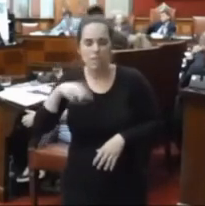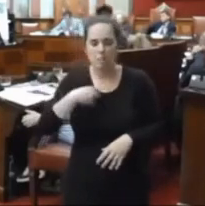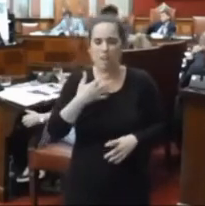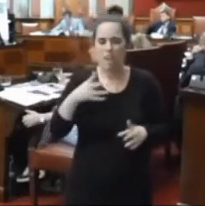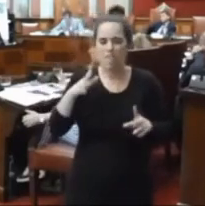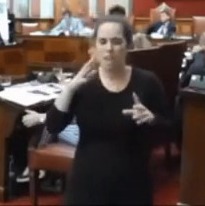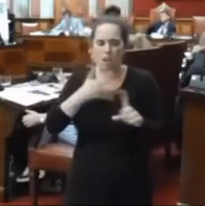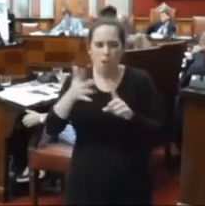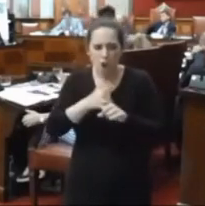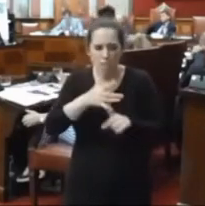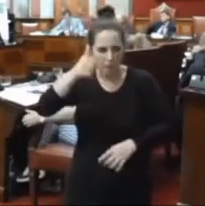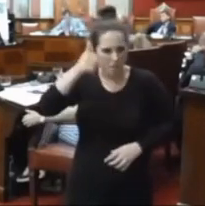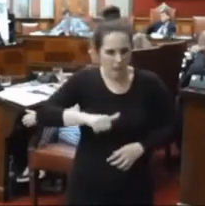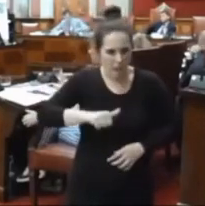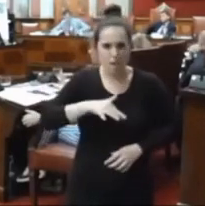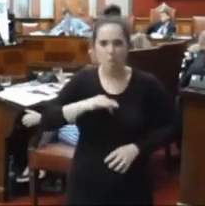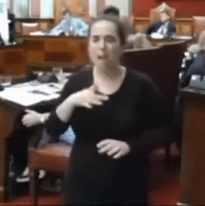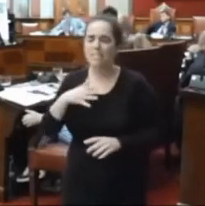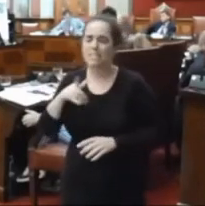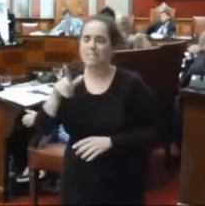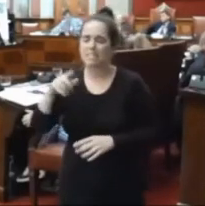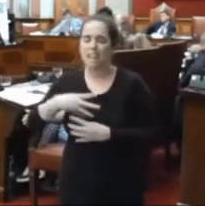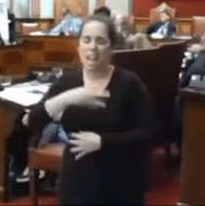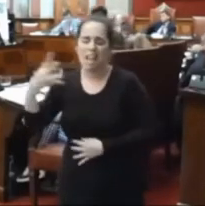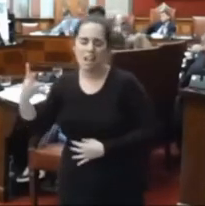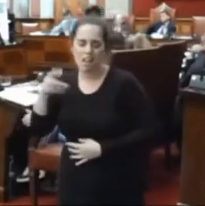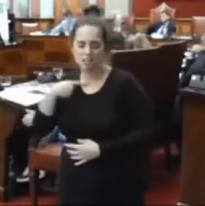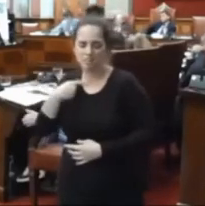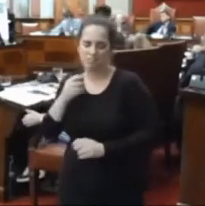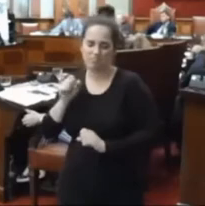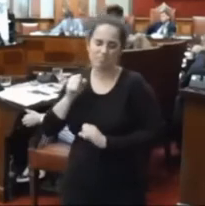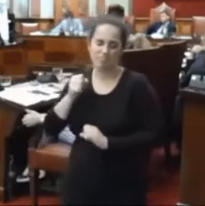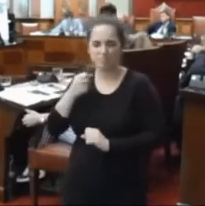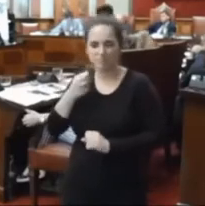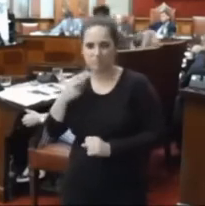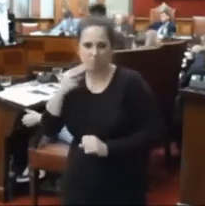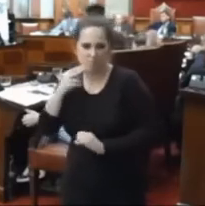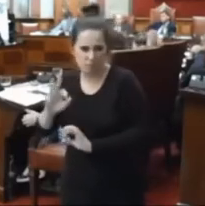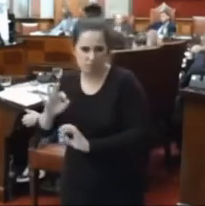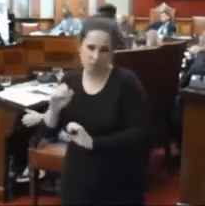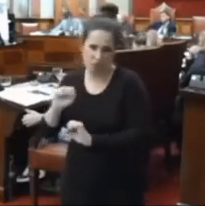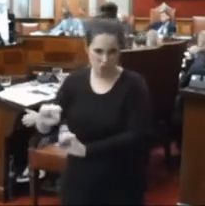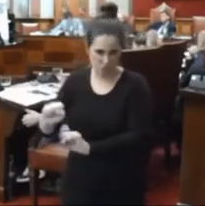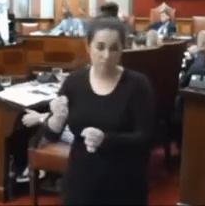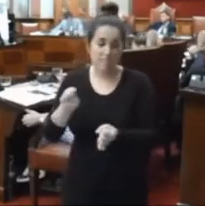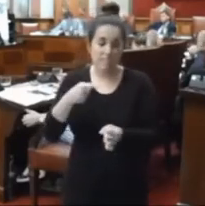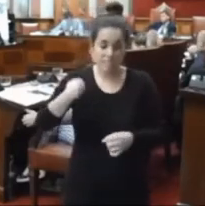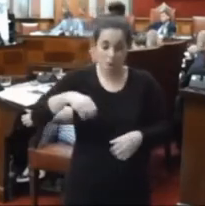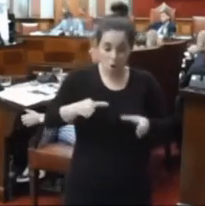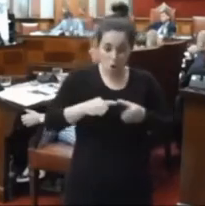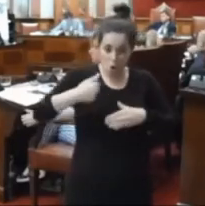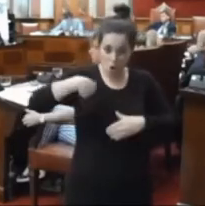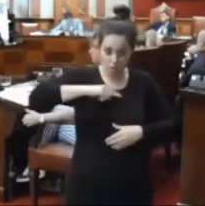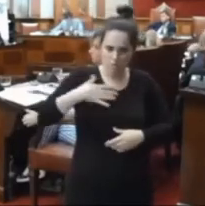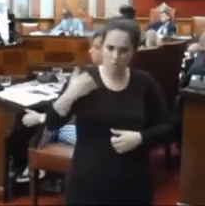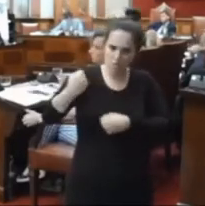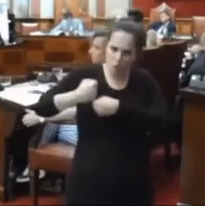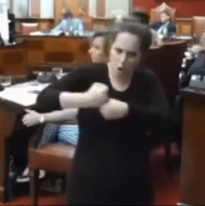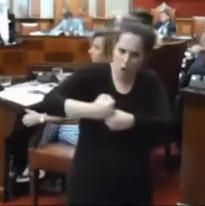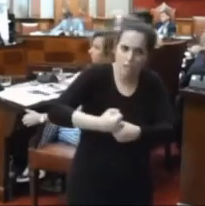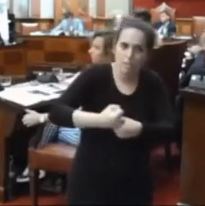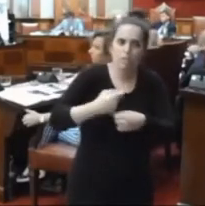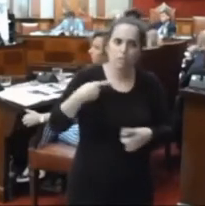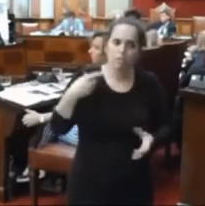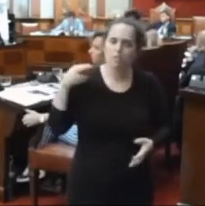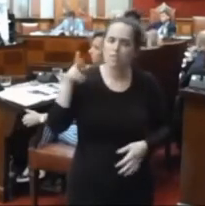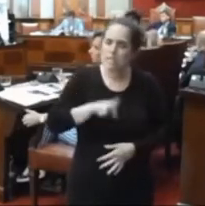la LGTBI-fobia. Y desde hace 4 décadas ya que nuestro colectivo está trabajando, hemos insistido en que la educación